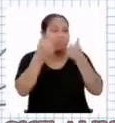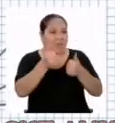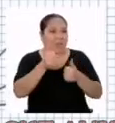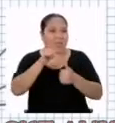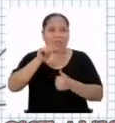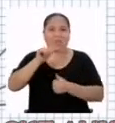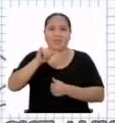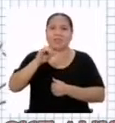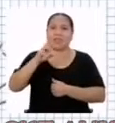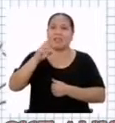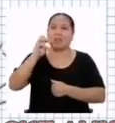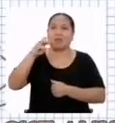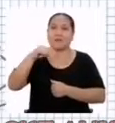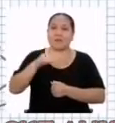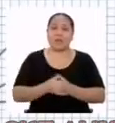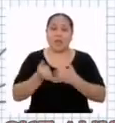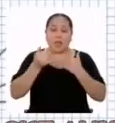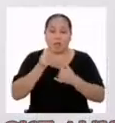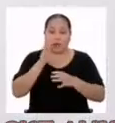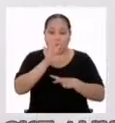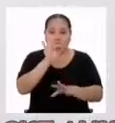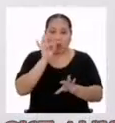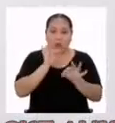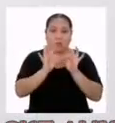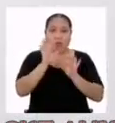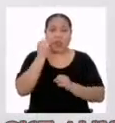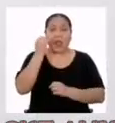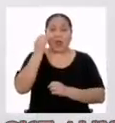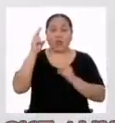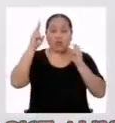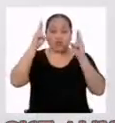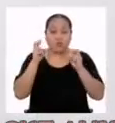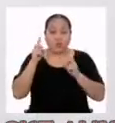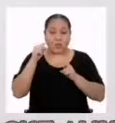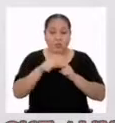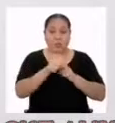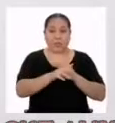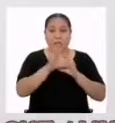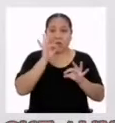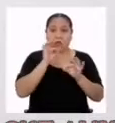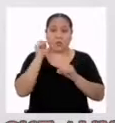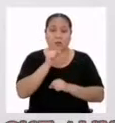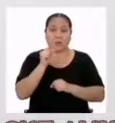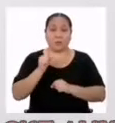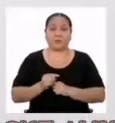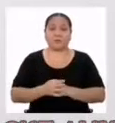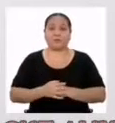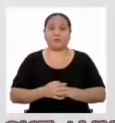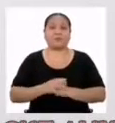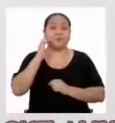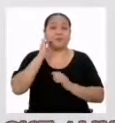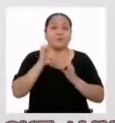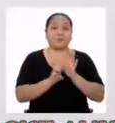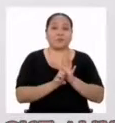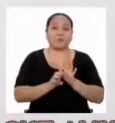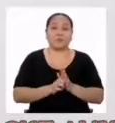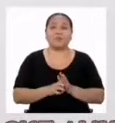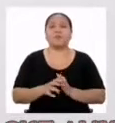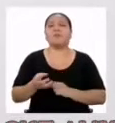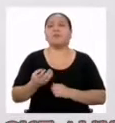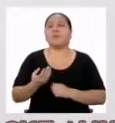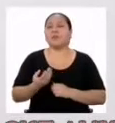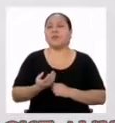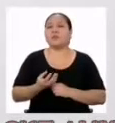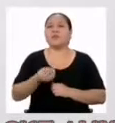toca identificar algunos temas que se desprenden de esta lectura. Por ejemplo, ¿por qué se dice